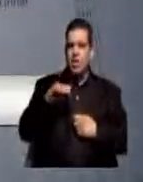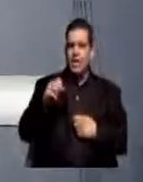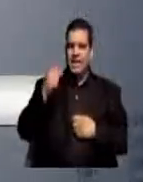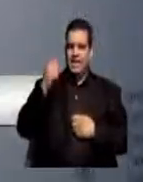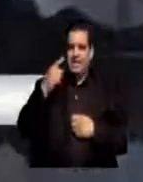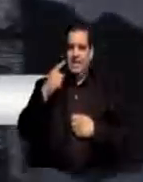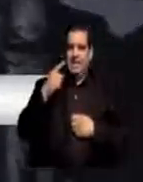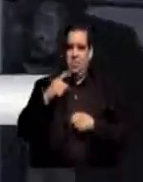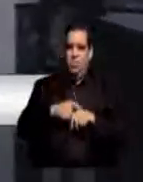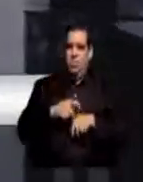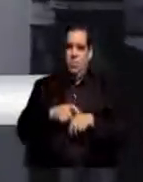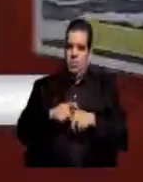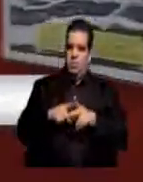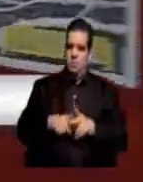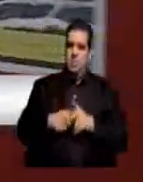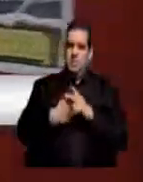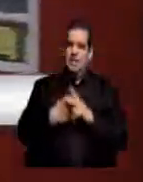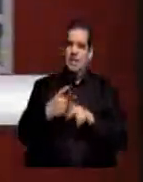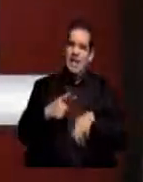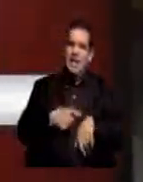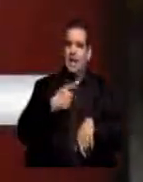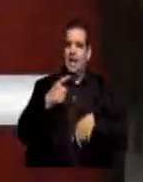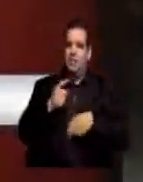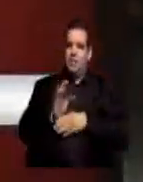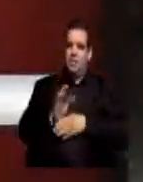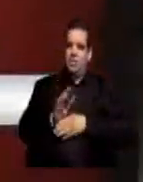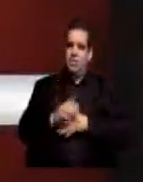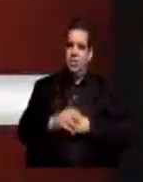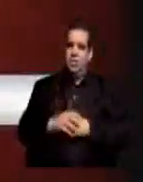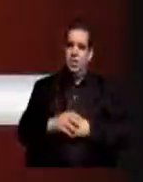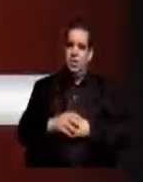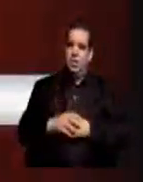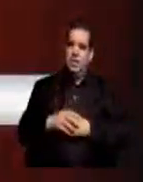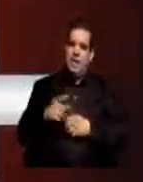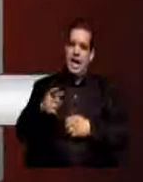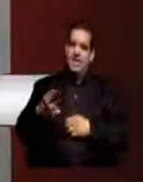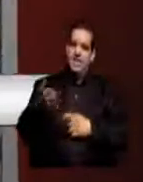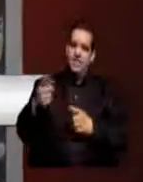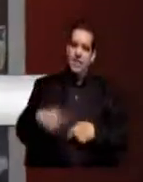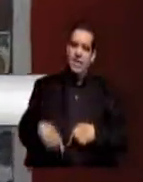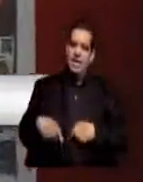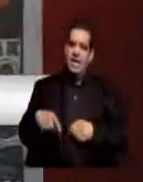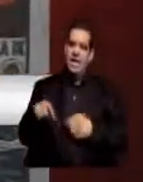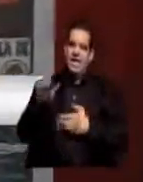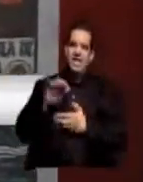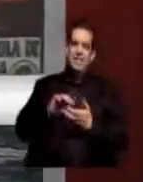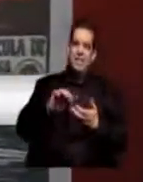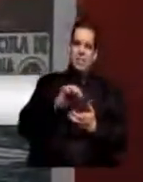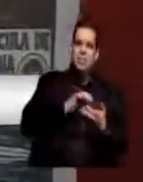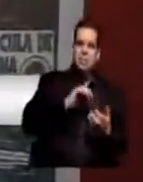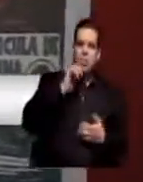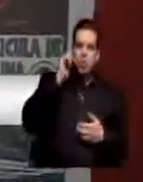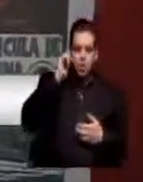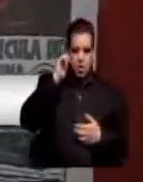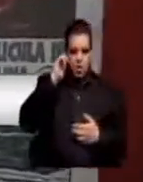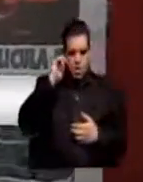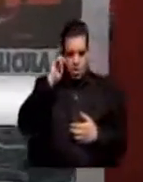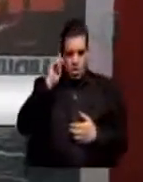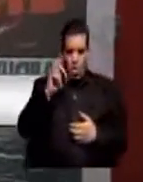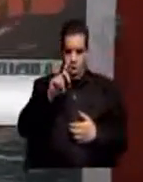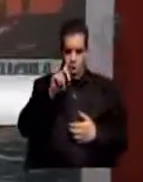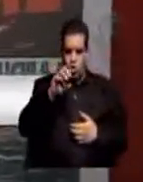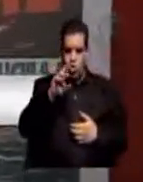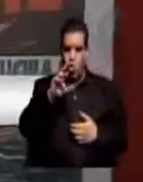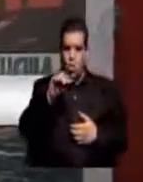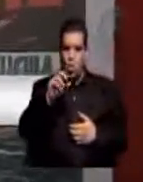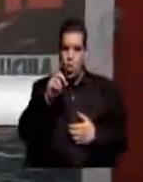de lanzarse a los largometrajes. Es ahí que toma vida Allá viene el temporal, clasificándola como un docudrama, un documental